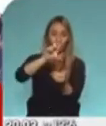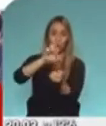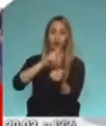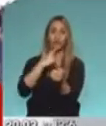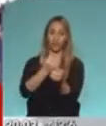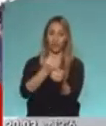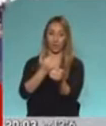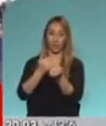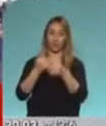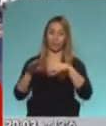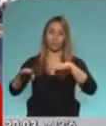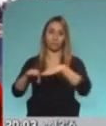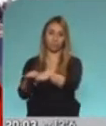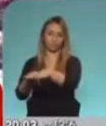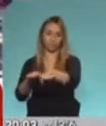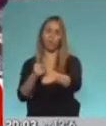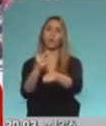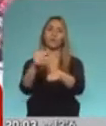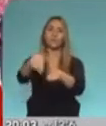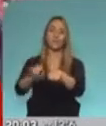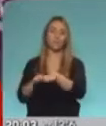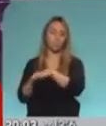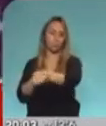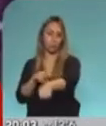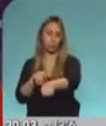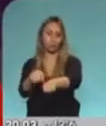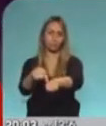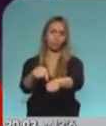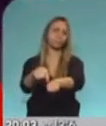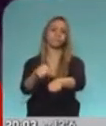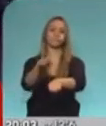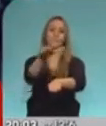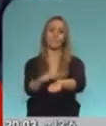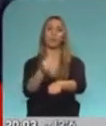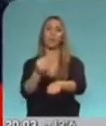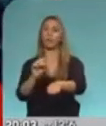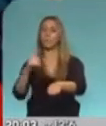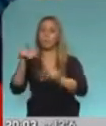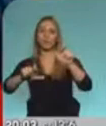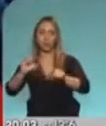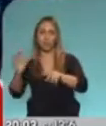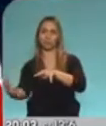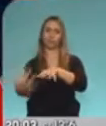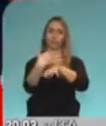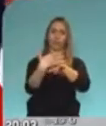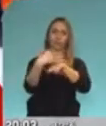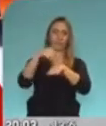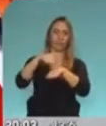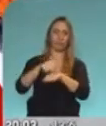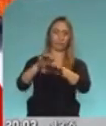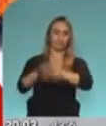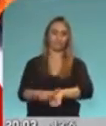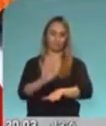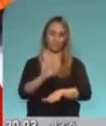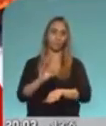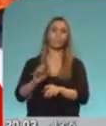a unos 20 metros y queda detenido este joven porque los vecinos lo rodearon y finalmente queda detenido. Ahí donde están los vídeos en este